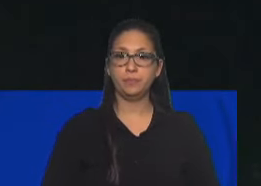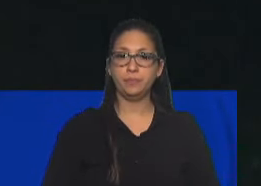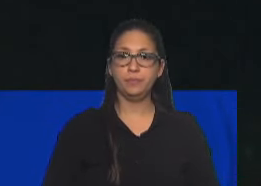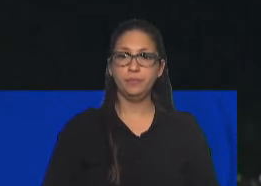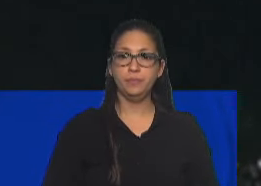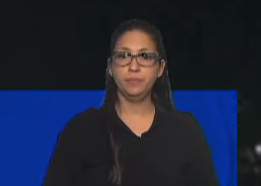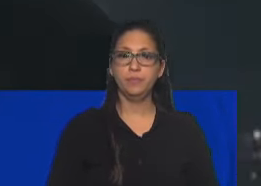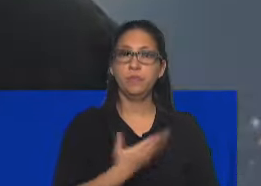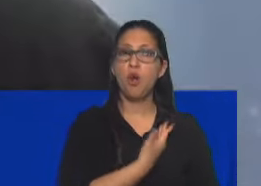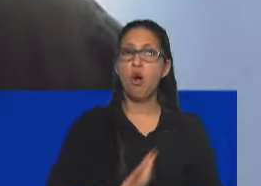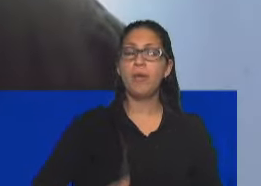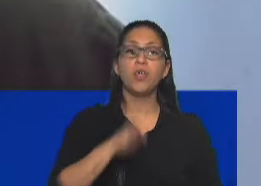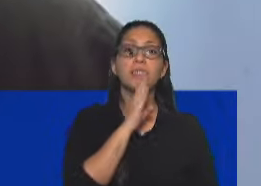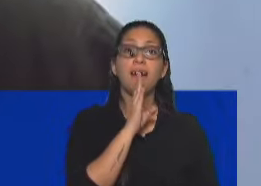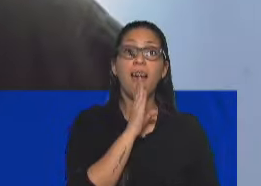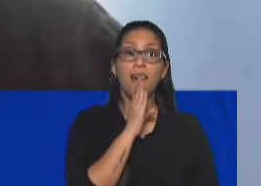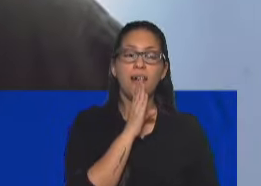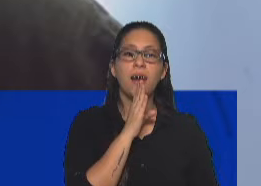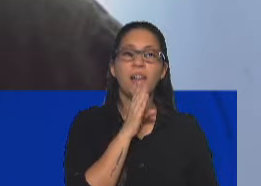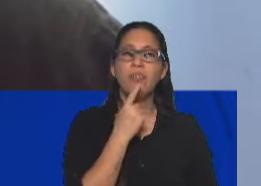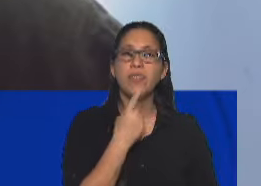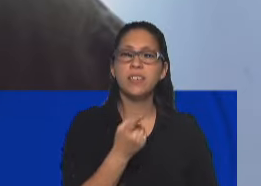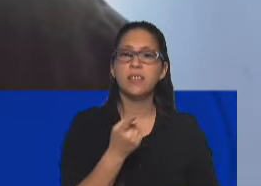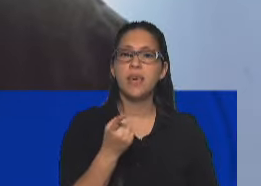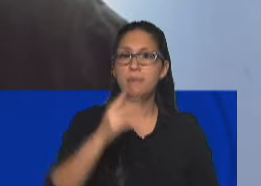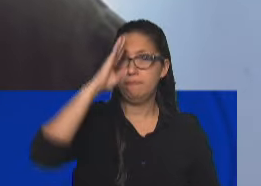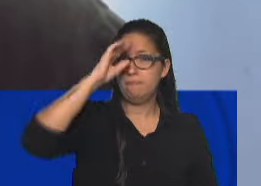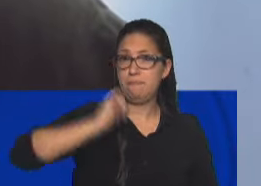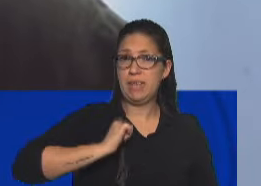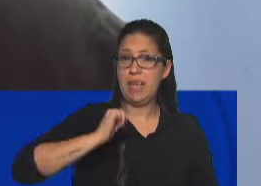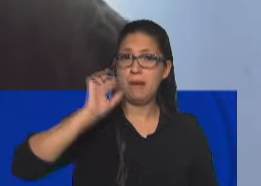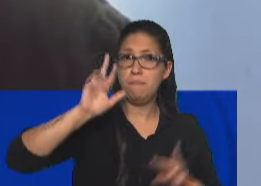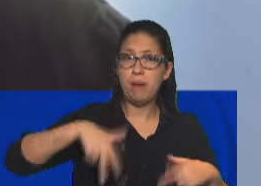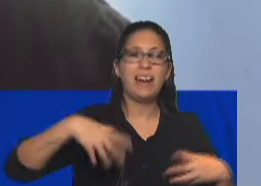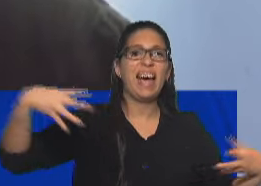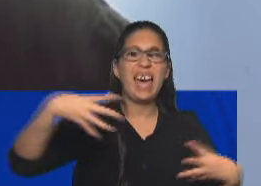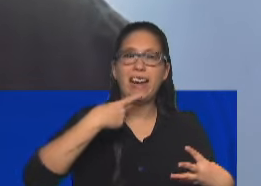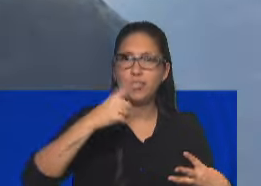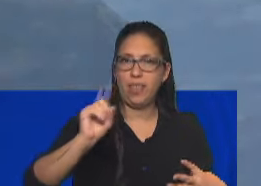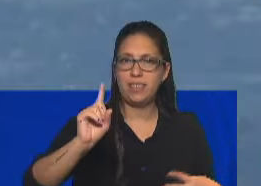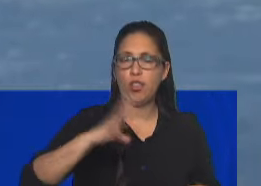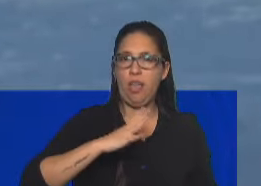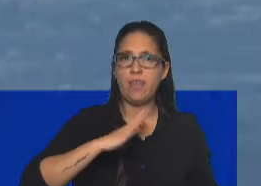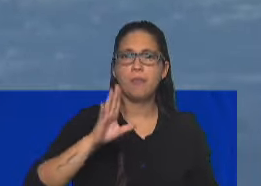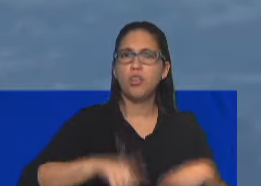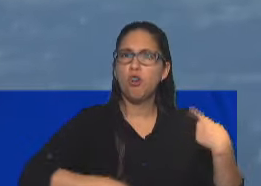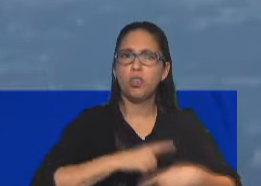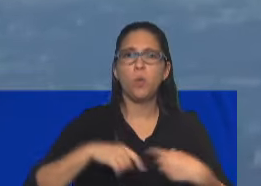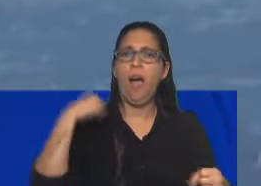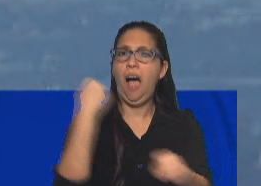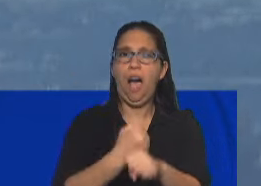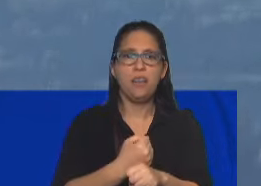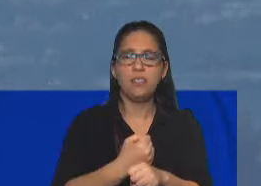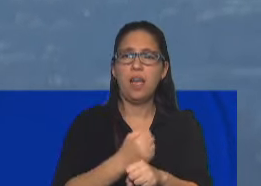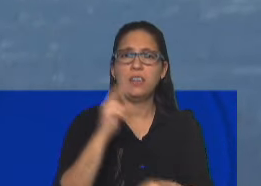El gobierno de Israel planteó que esta operación militar, que todavía no se está llamando guerra, va a continuar hasta poder resolver la situación